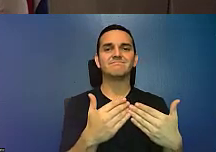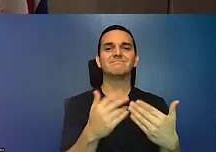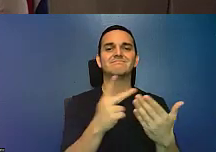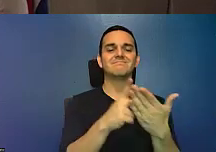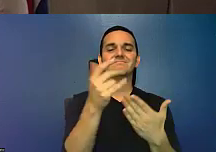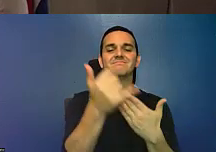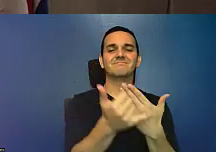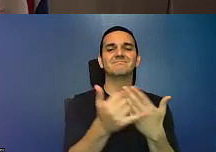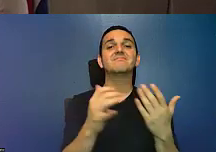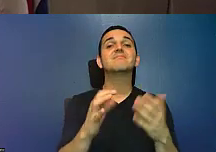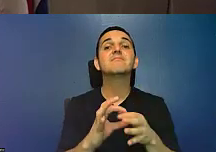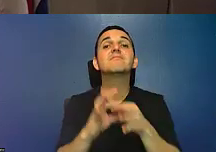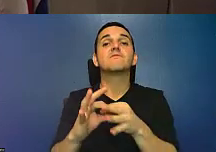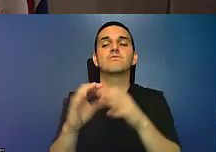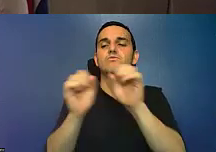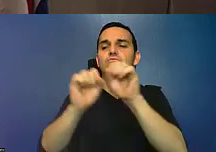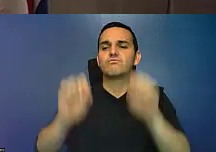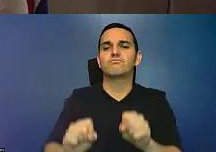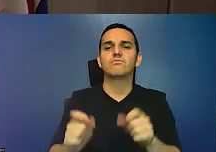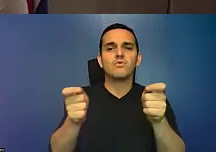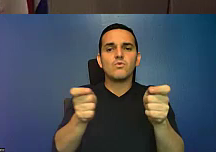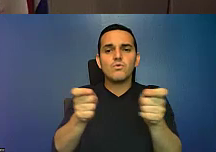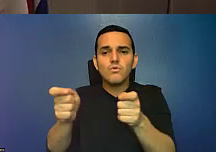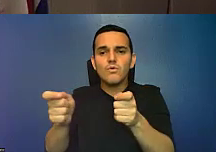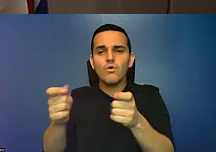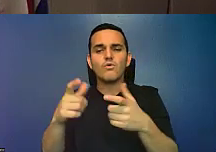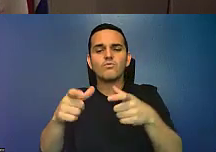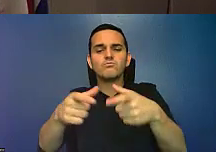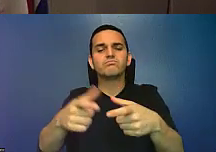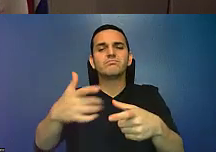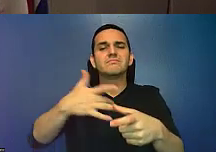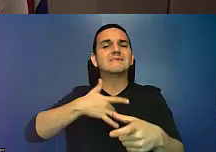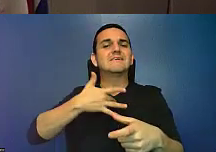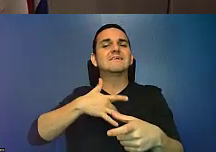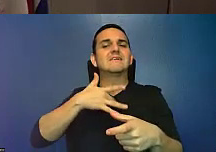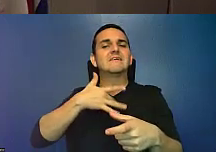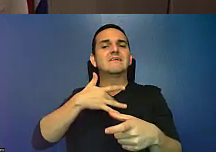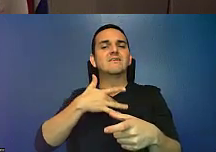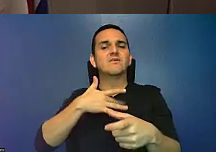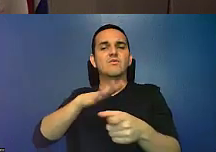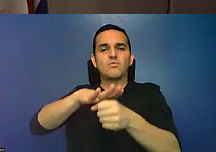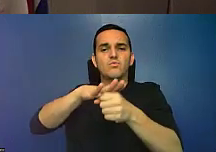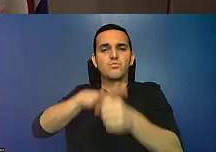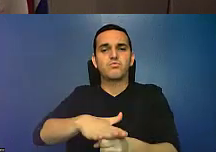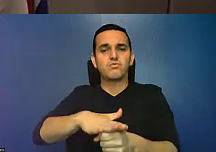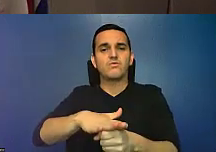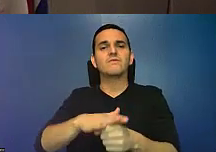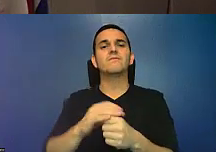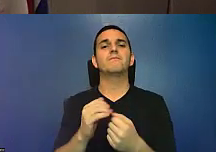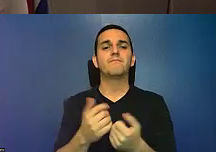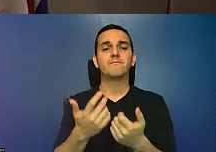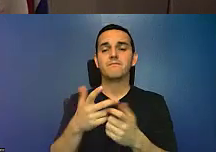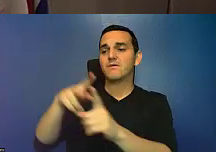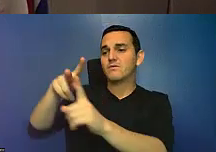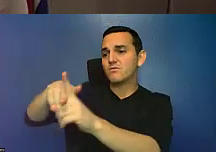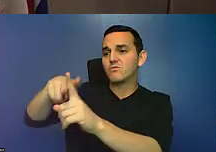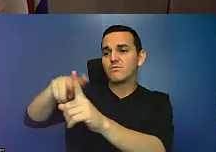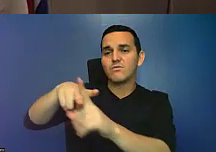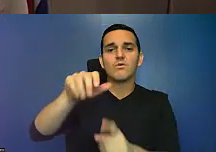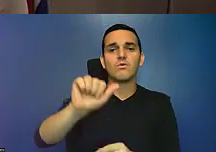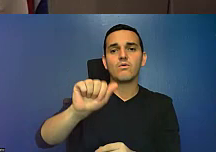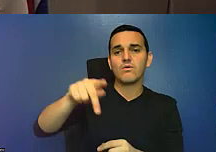Consiste en un sistema de control con sensores de presión adaptados a una articulación robótica para aplicaciones en robots